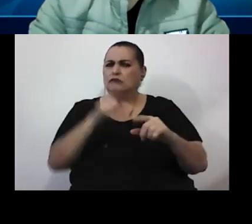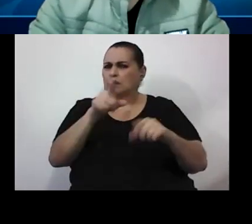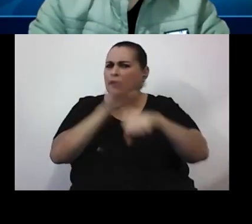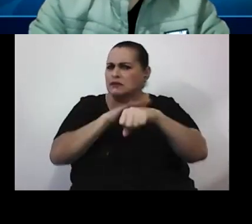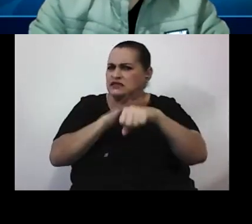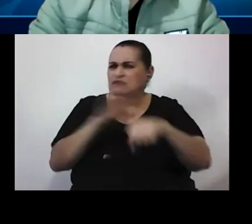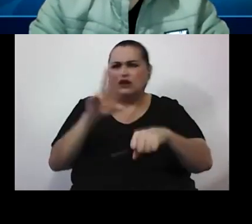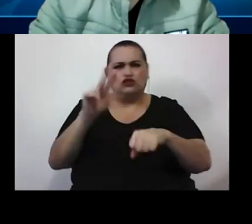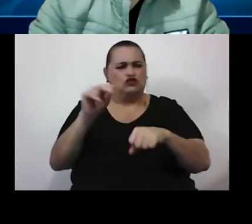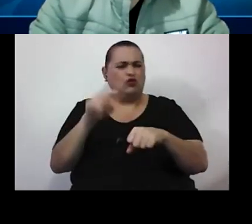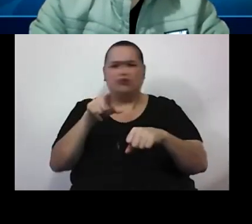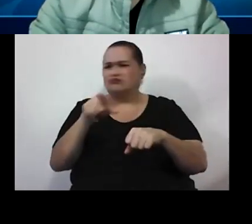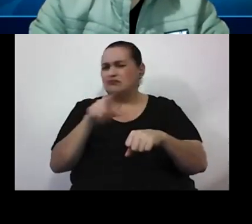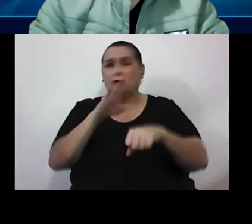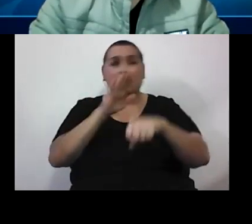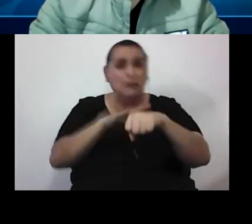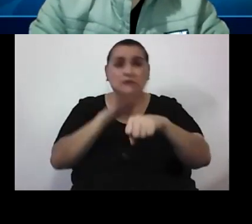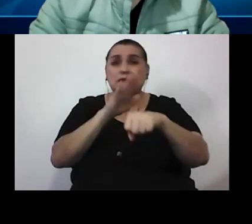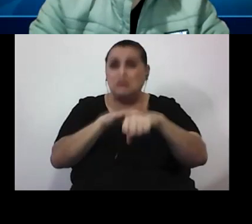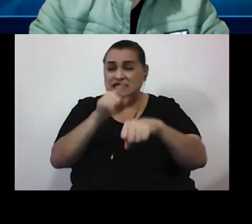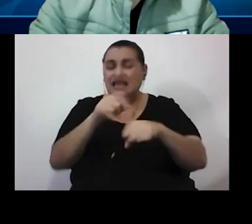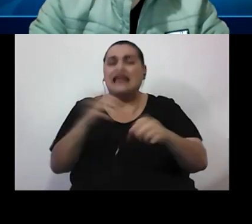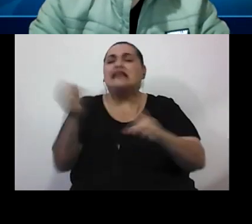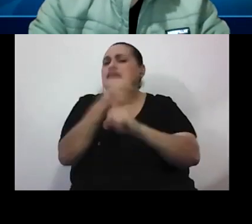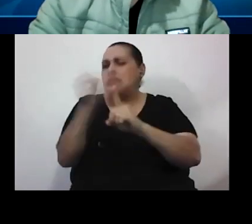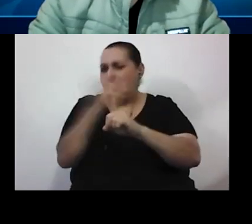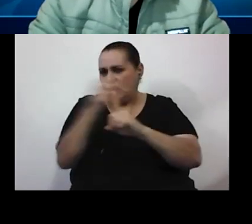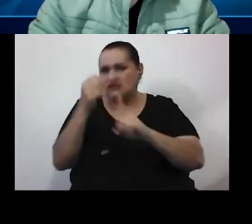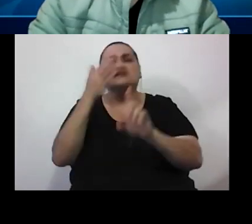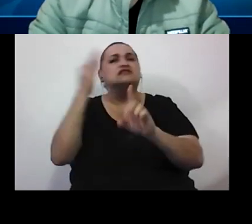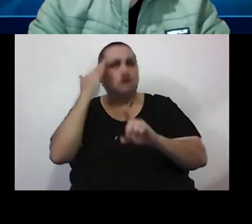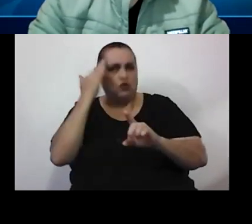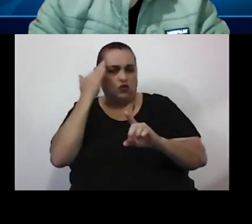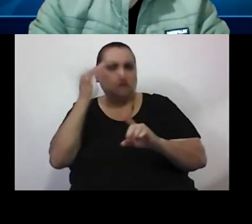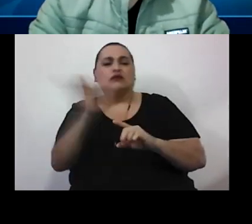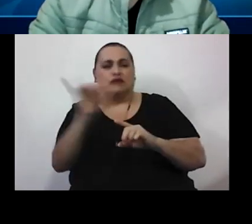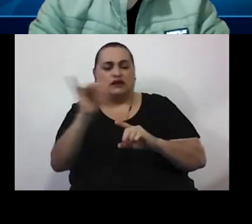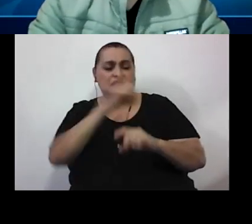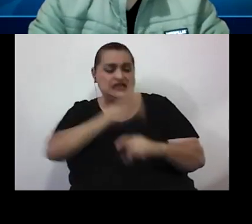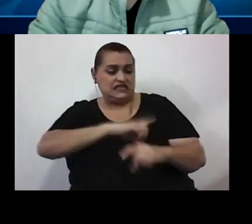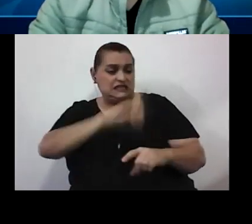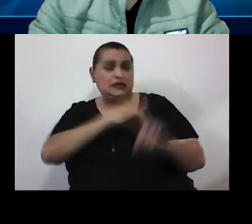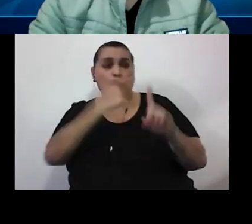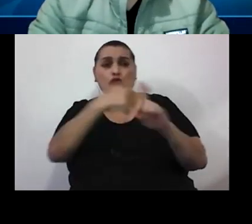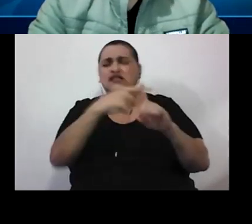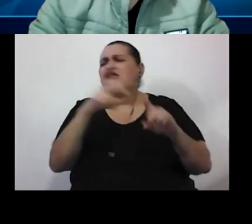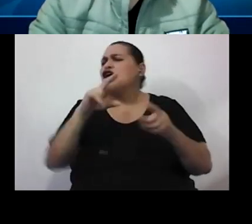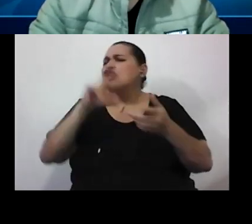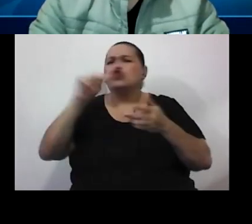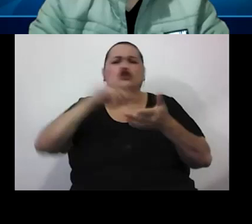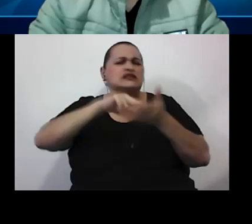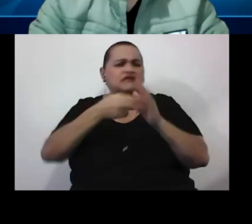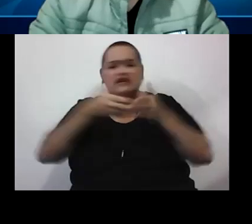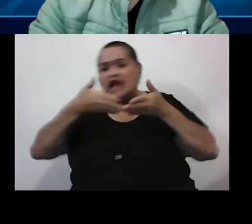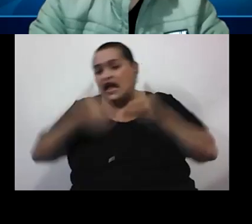la permisividad daña psicológicamente también. La disciplina positiva no es dejar que el hijo, la hija,